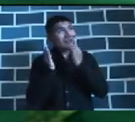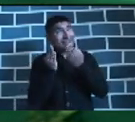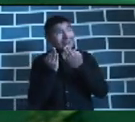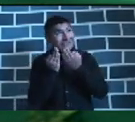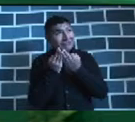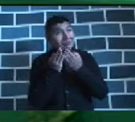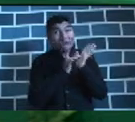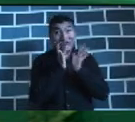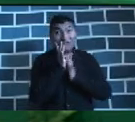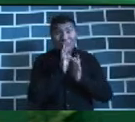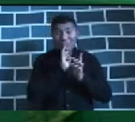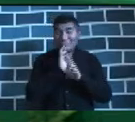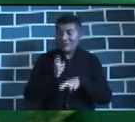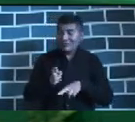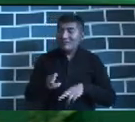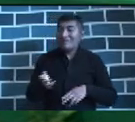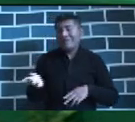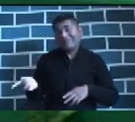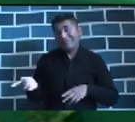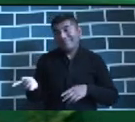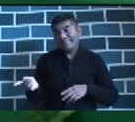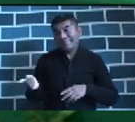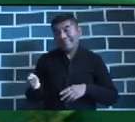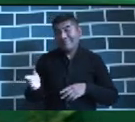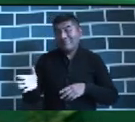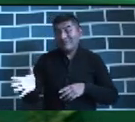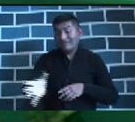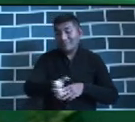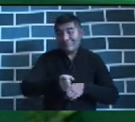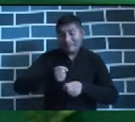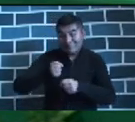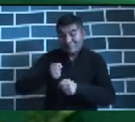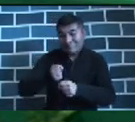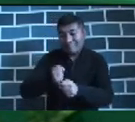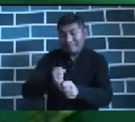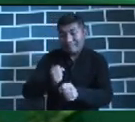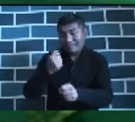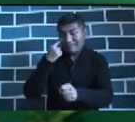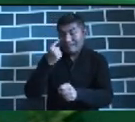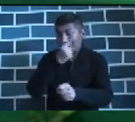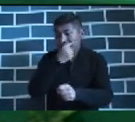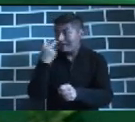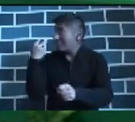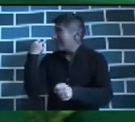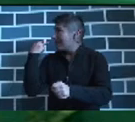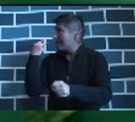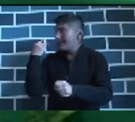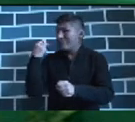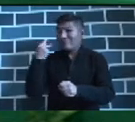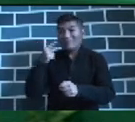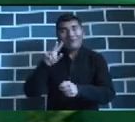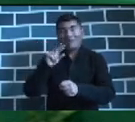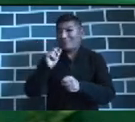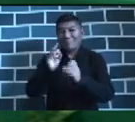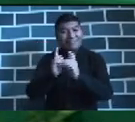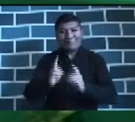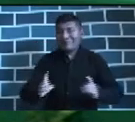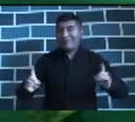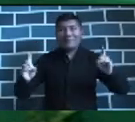jesús le responde el que pone la mano en el arado y mira atrás no es digno